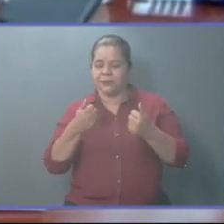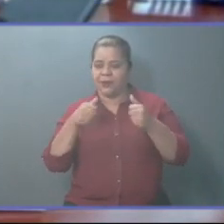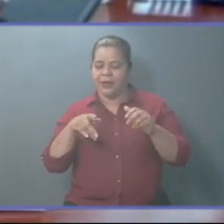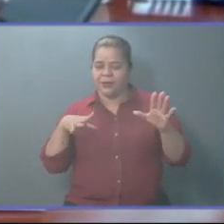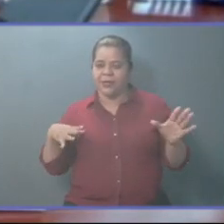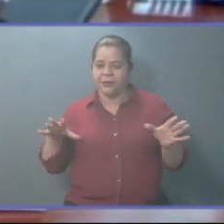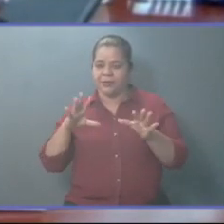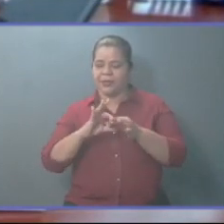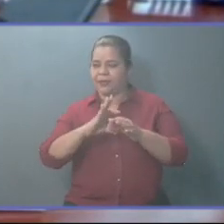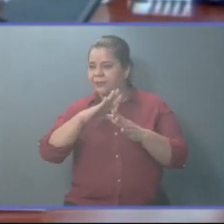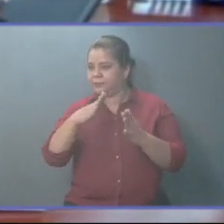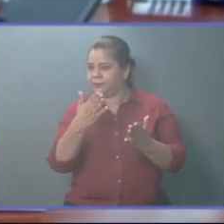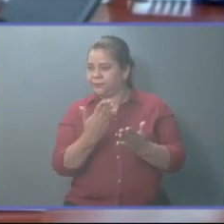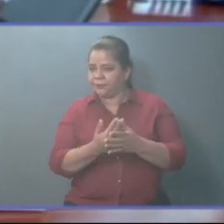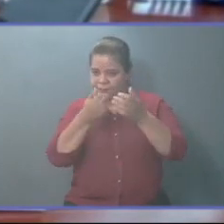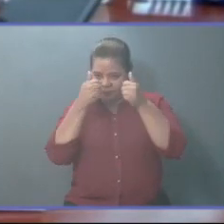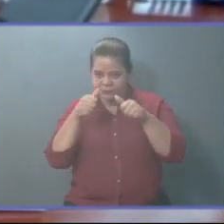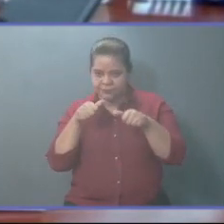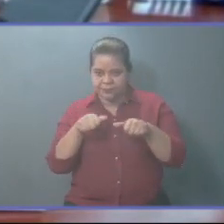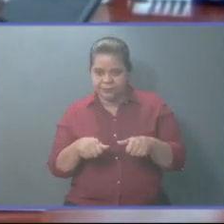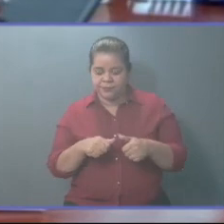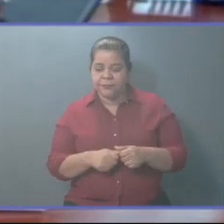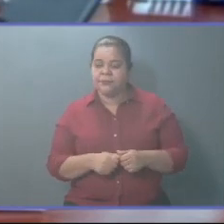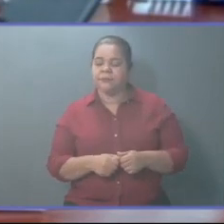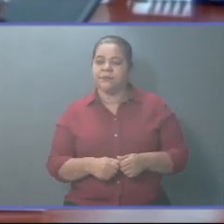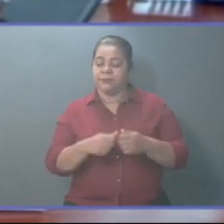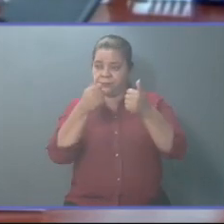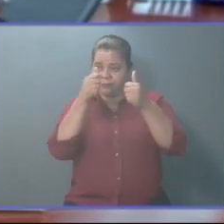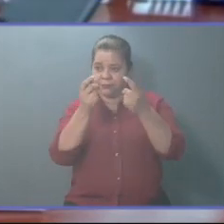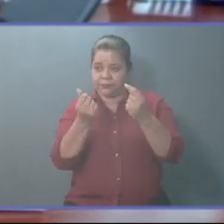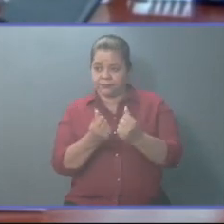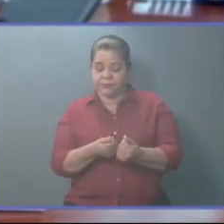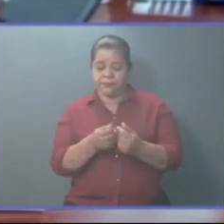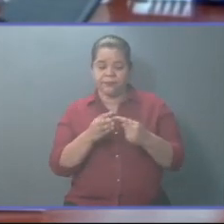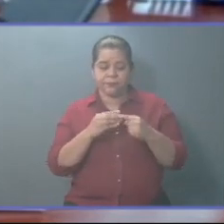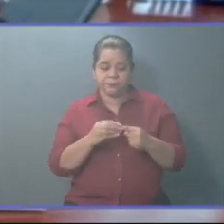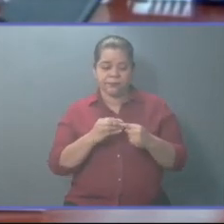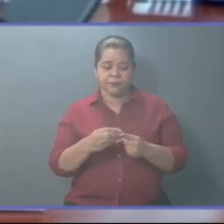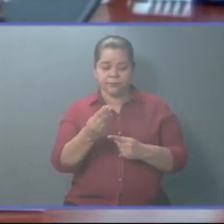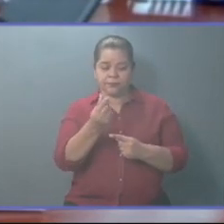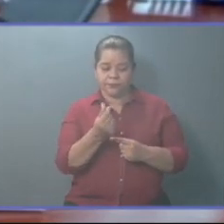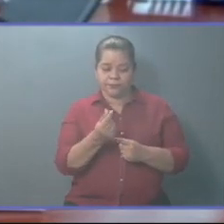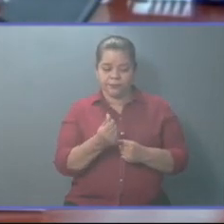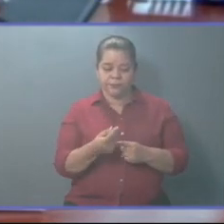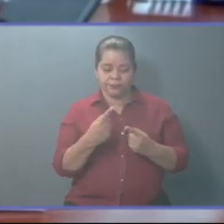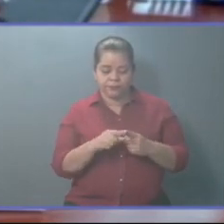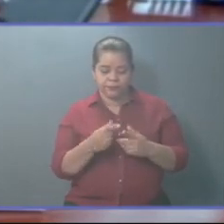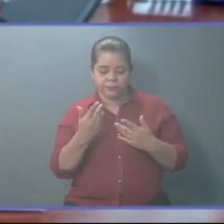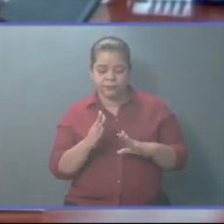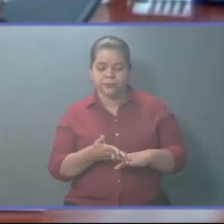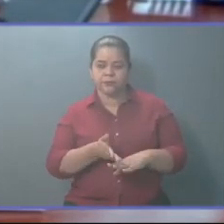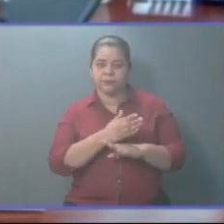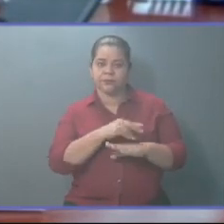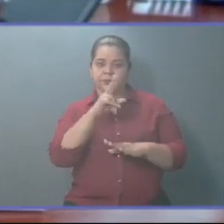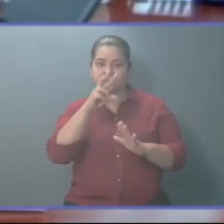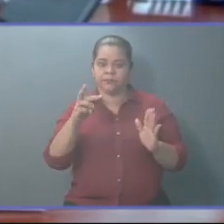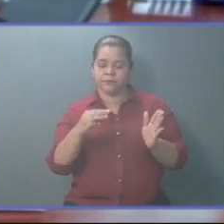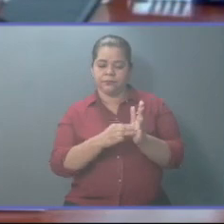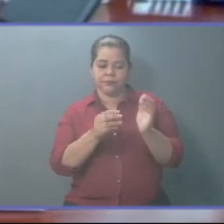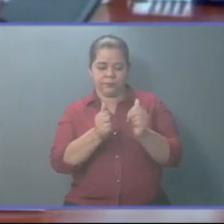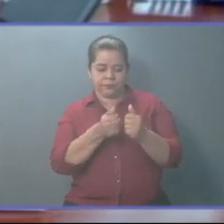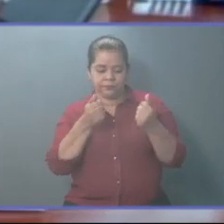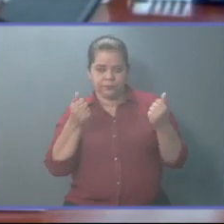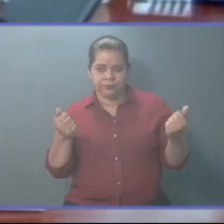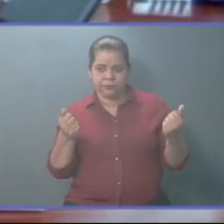una aprobación extraordinaria de recursos. Originalmente fueron los 2.000 millones, con lo cual nace